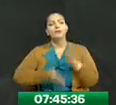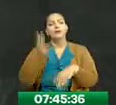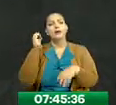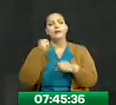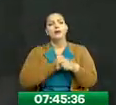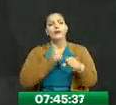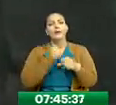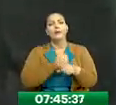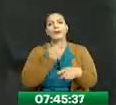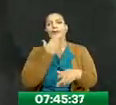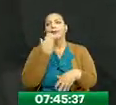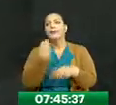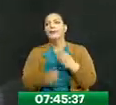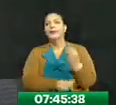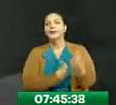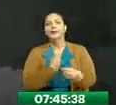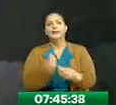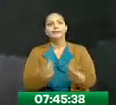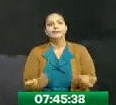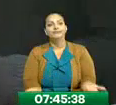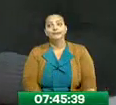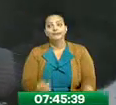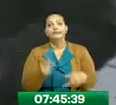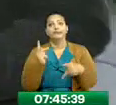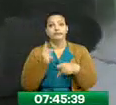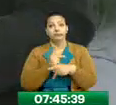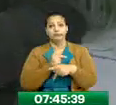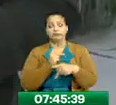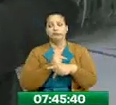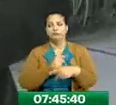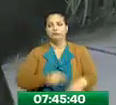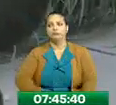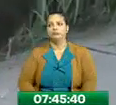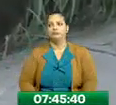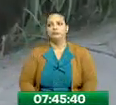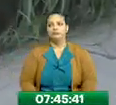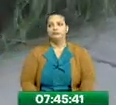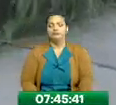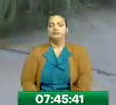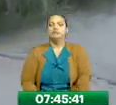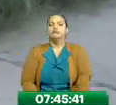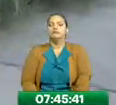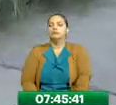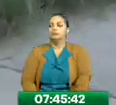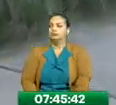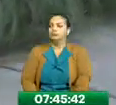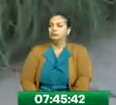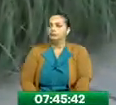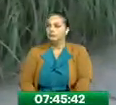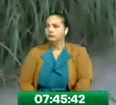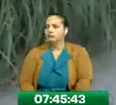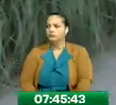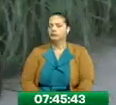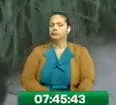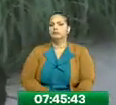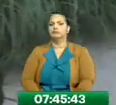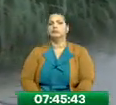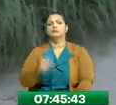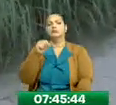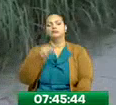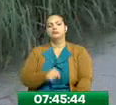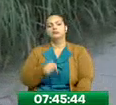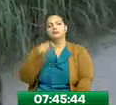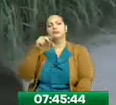peligrosa esta vía. Tendrá mucho cuidado. Claro, sí, hay que tener mucho cuidado. Bueno, este es el reporte que hacemos aquí desde el sector Nulti de la